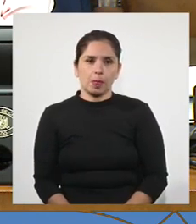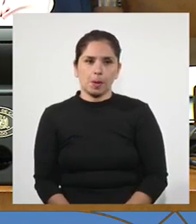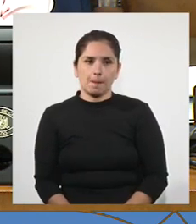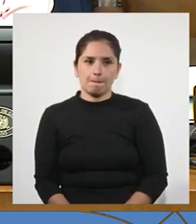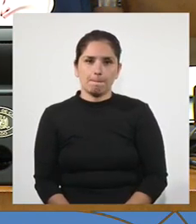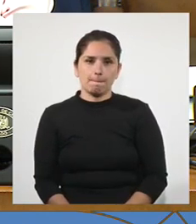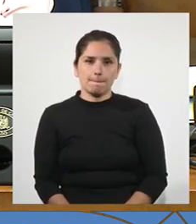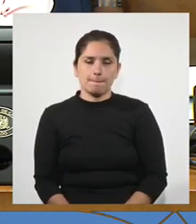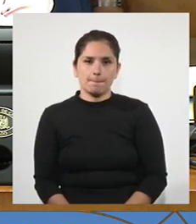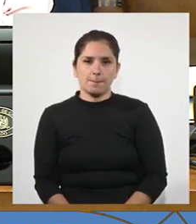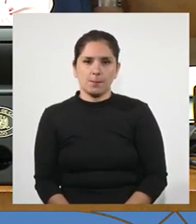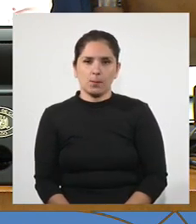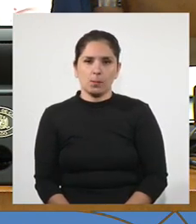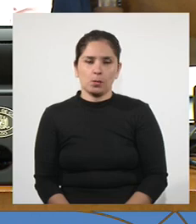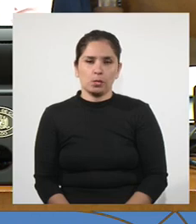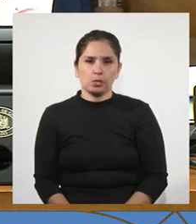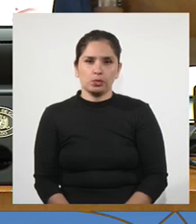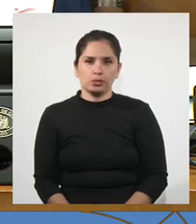Bien.